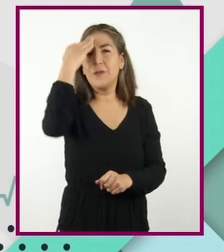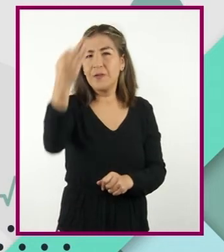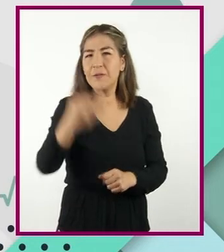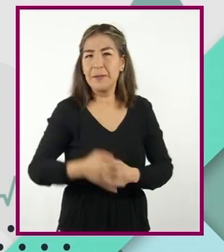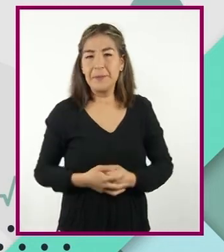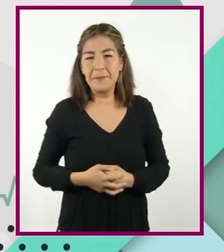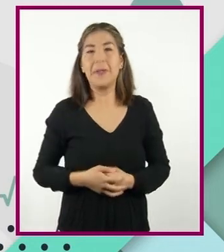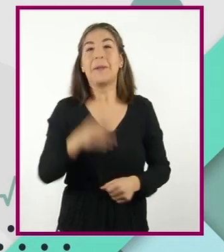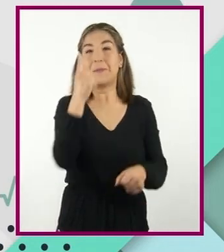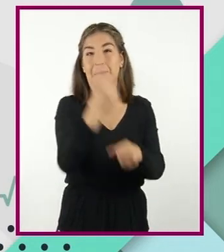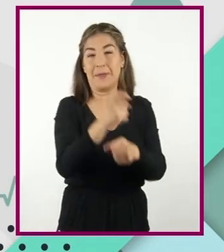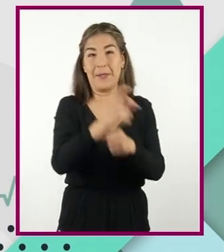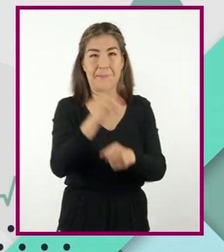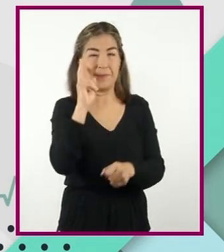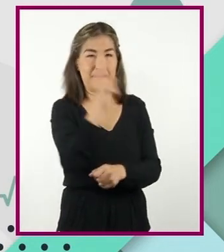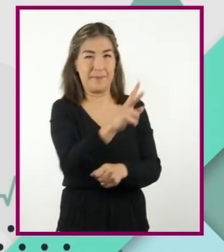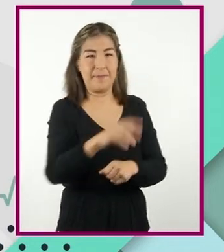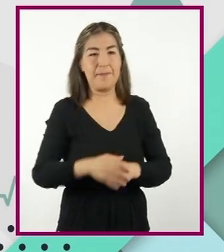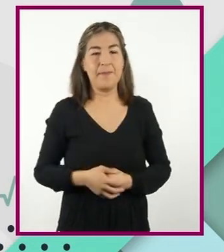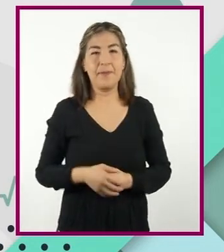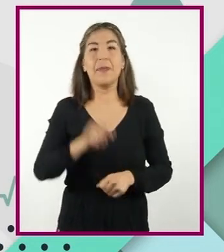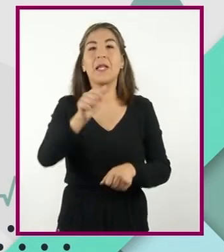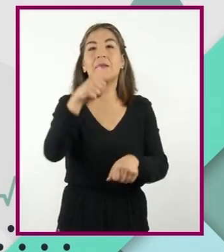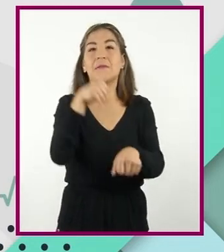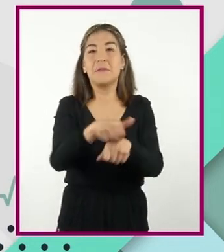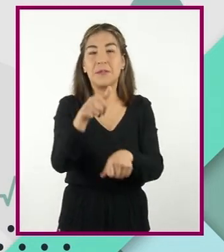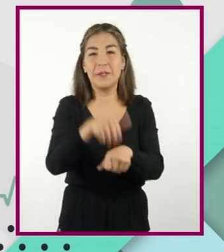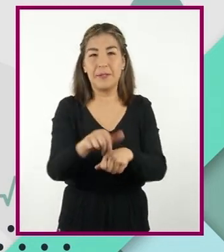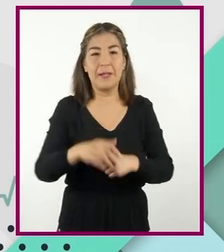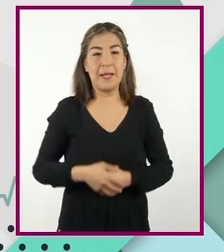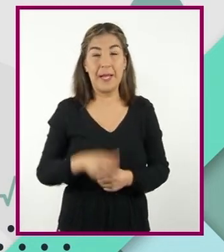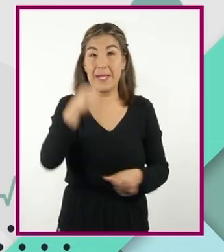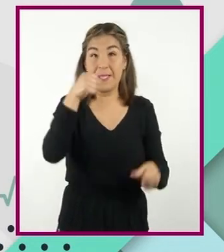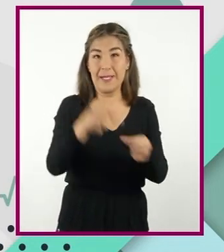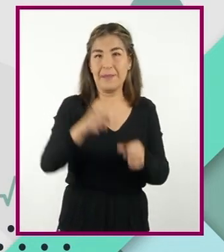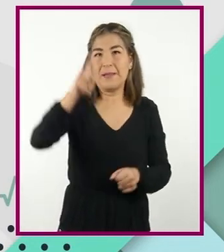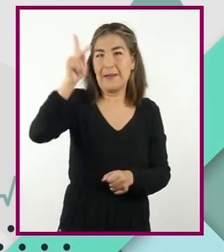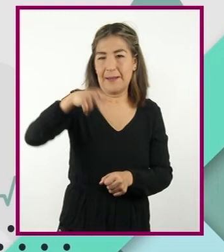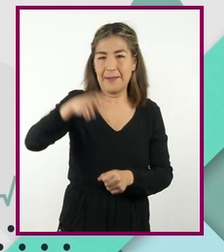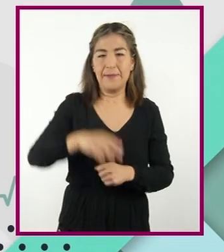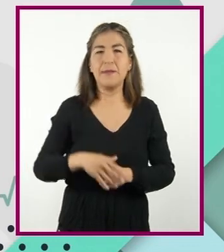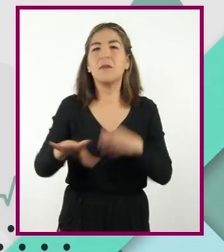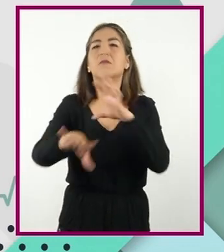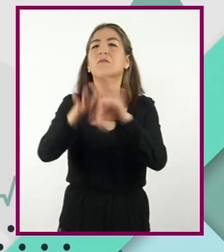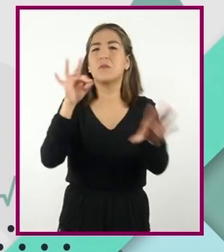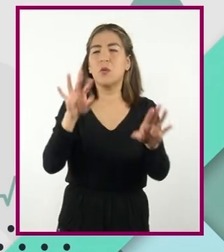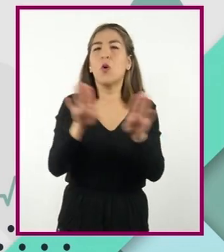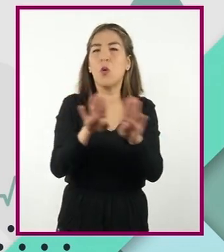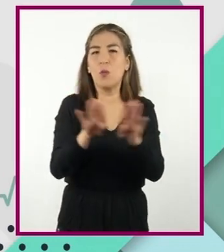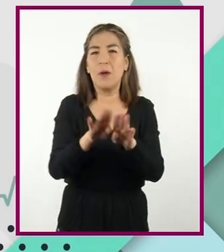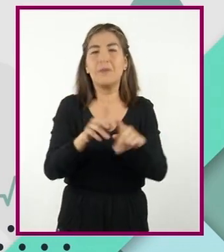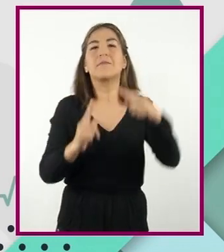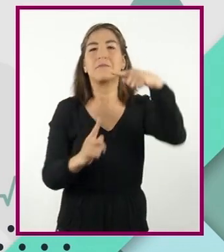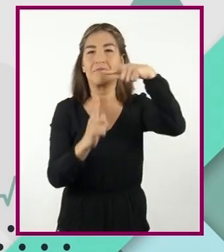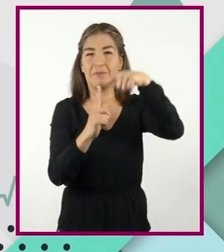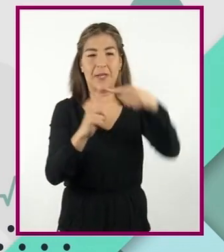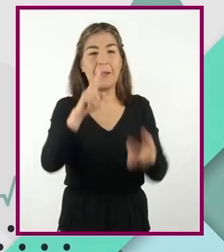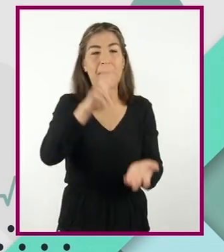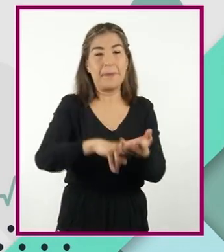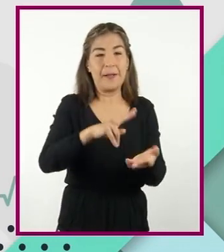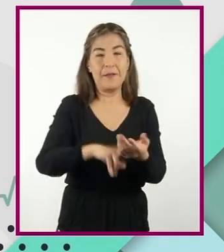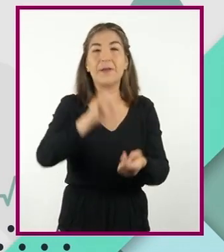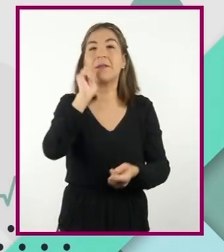razón, calculamos la constante de proporcionalidad, K. La obtenemos dividiendo el valor de la segunda